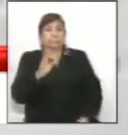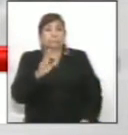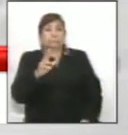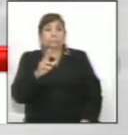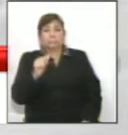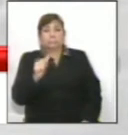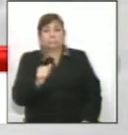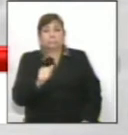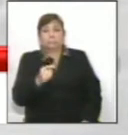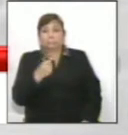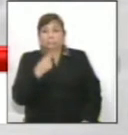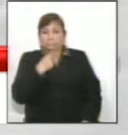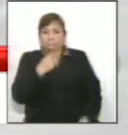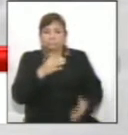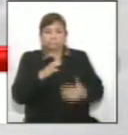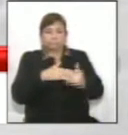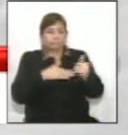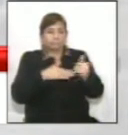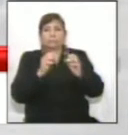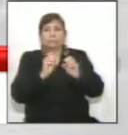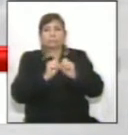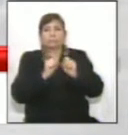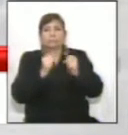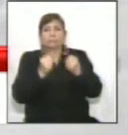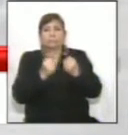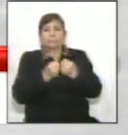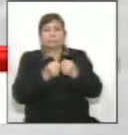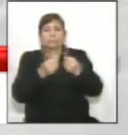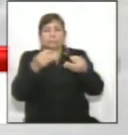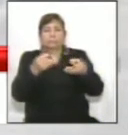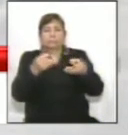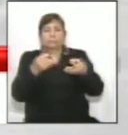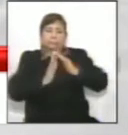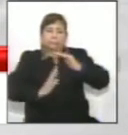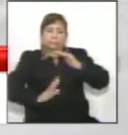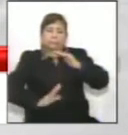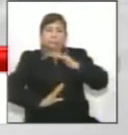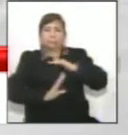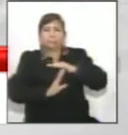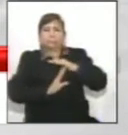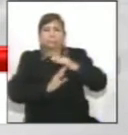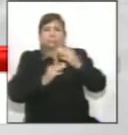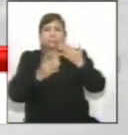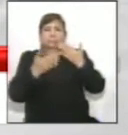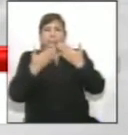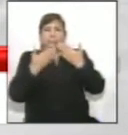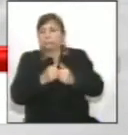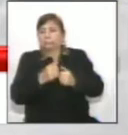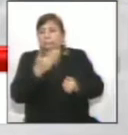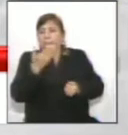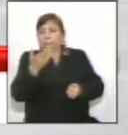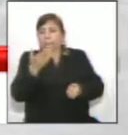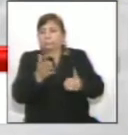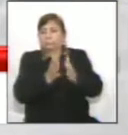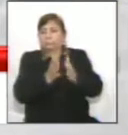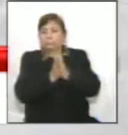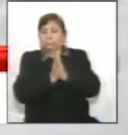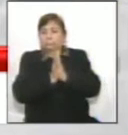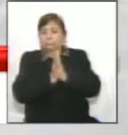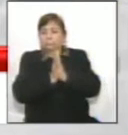la construcción de una sociedad justa, pacífica y abierta al diálogo. Por eso le pedimos que